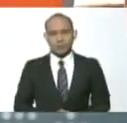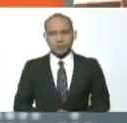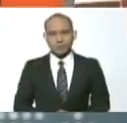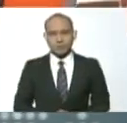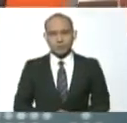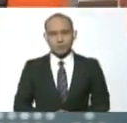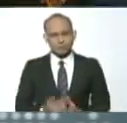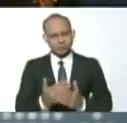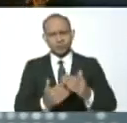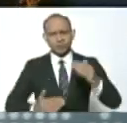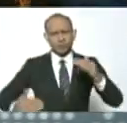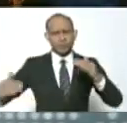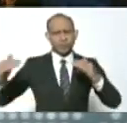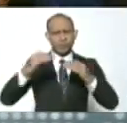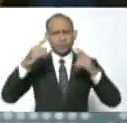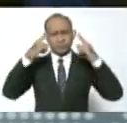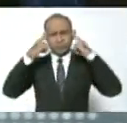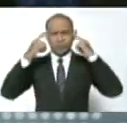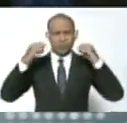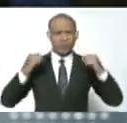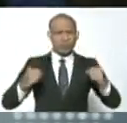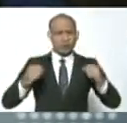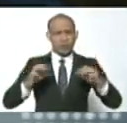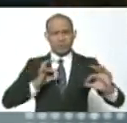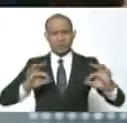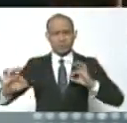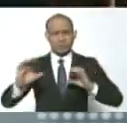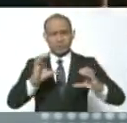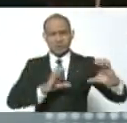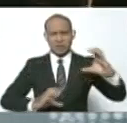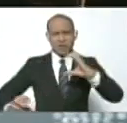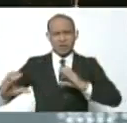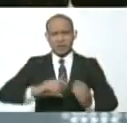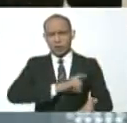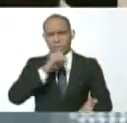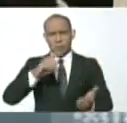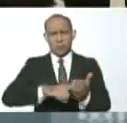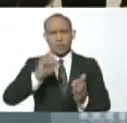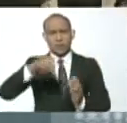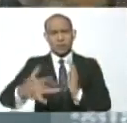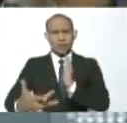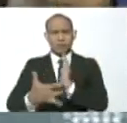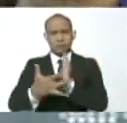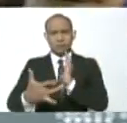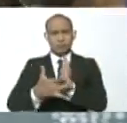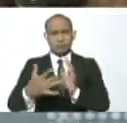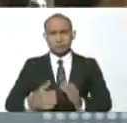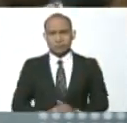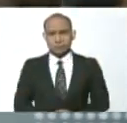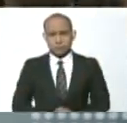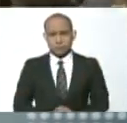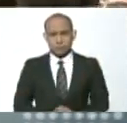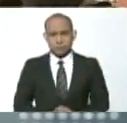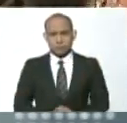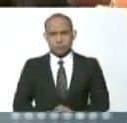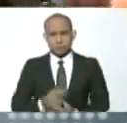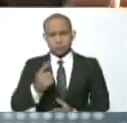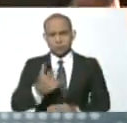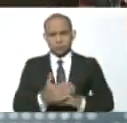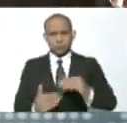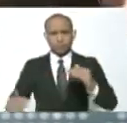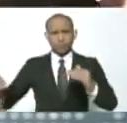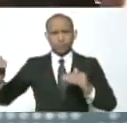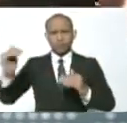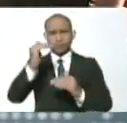más alto nivel de preparación profesional científica y técnica y le toca la superintendencia nacional